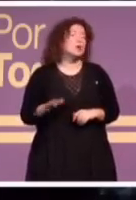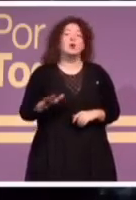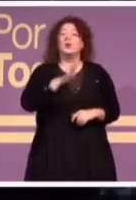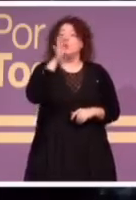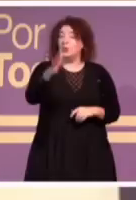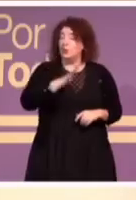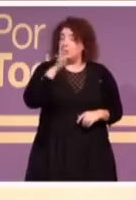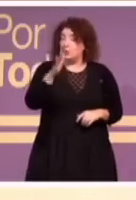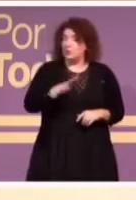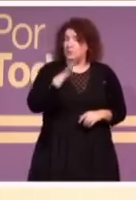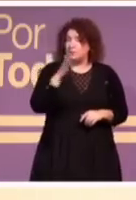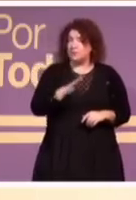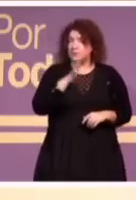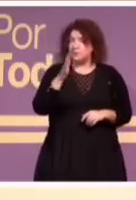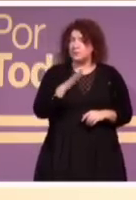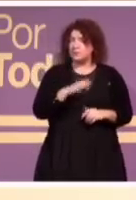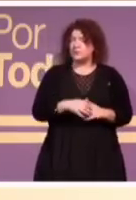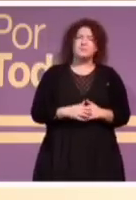compañeras,